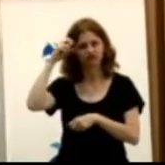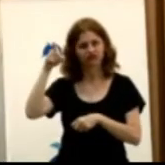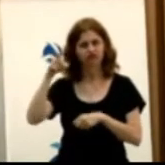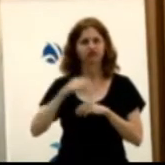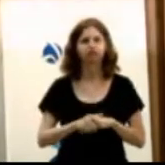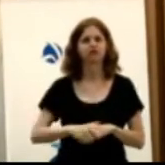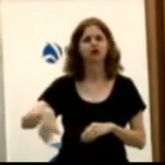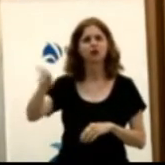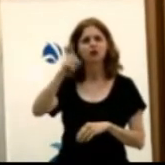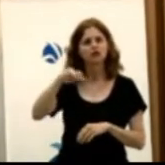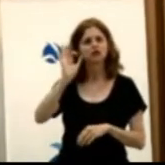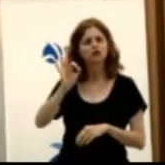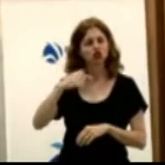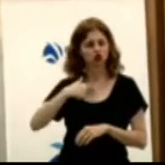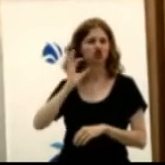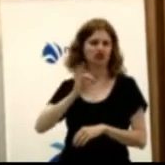Sepan que sé de su trabajo.